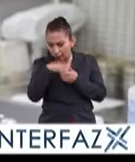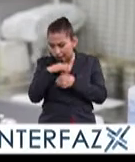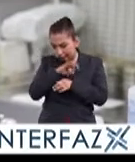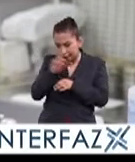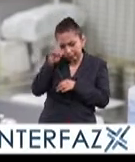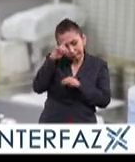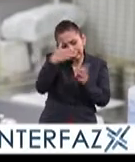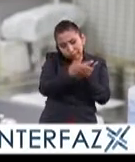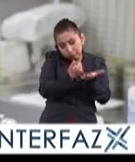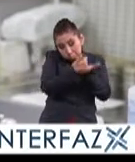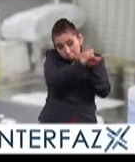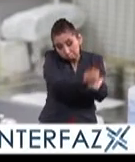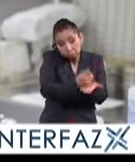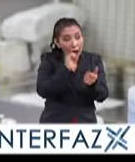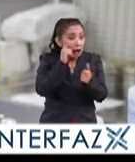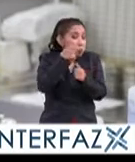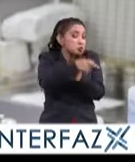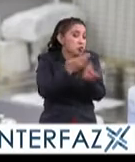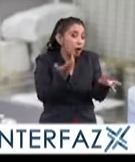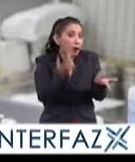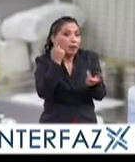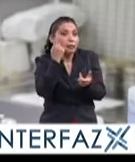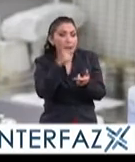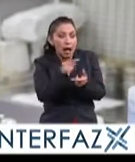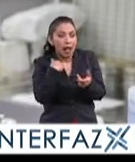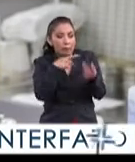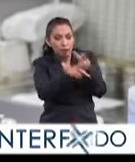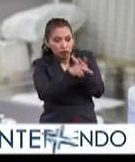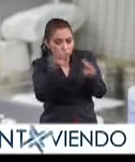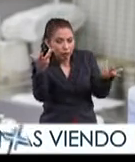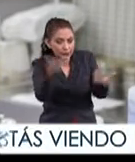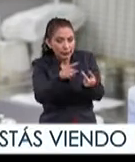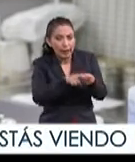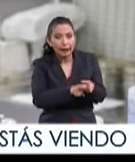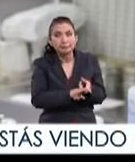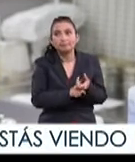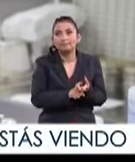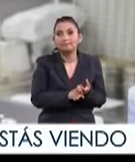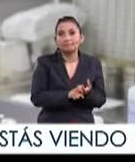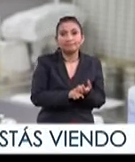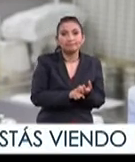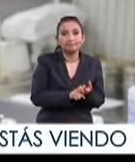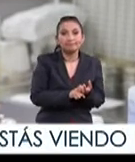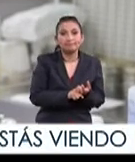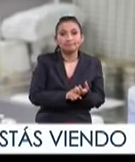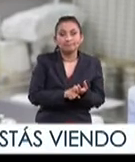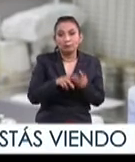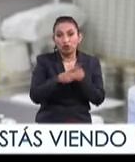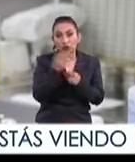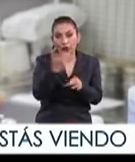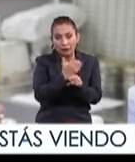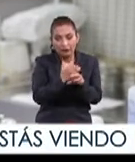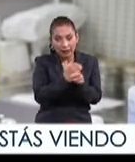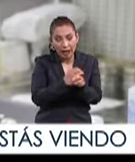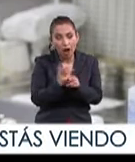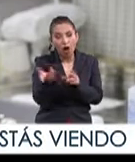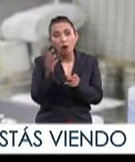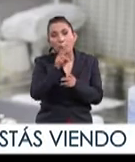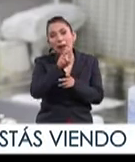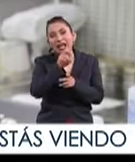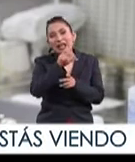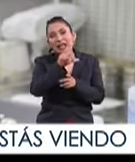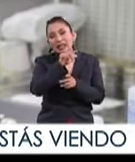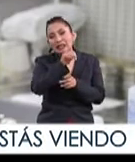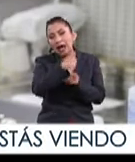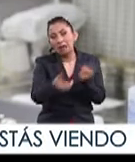nosotros proponemos alternativas, pues ya sea para producción, no sé, producción de café, producción de vainilla,